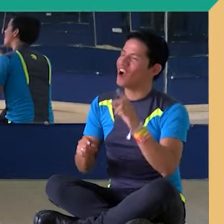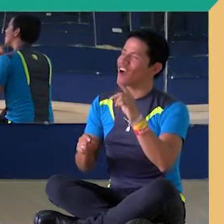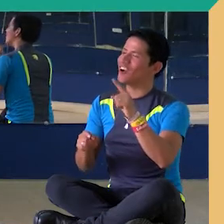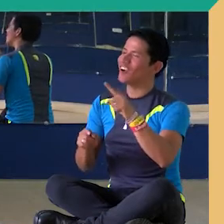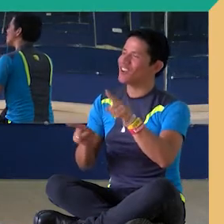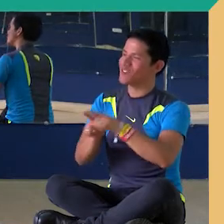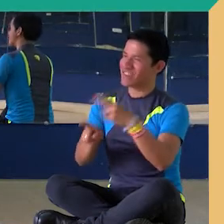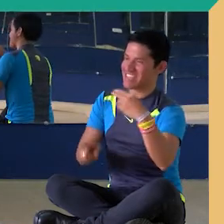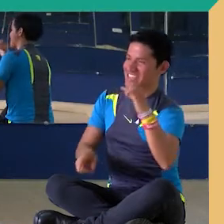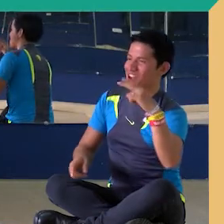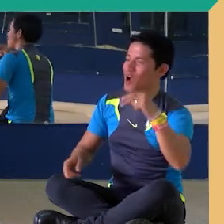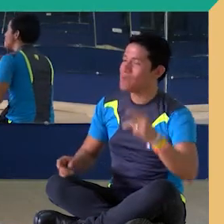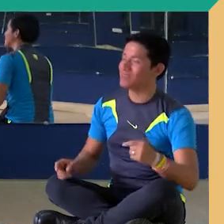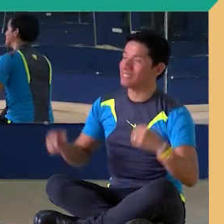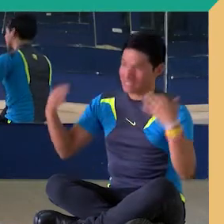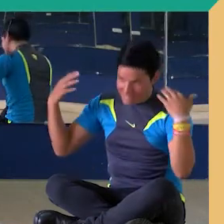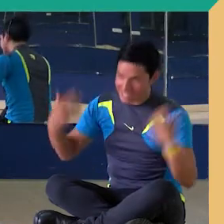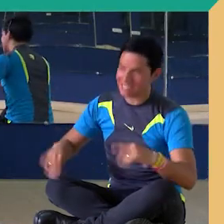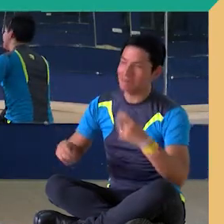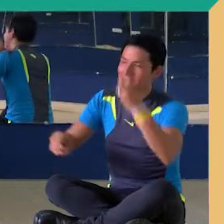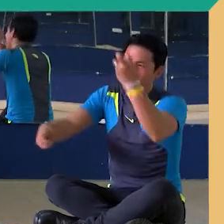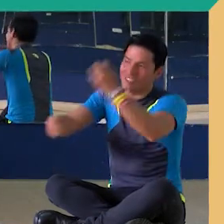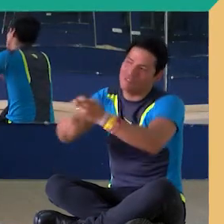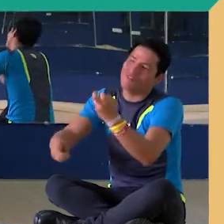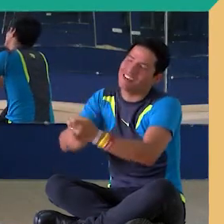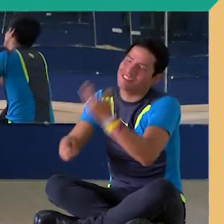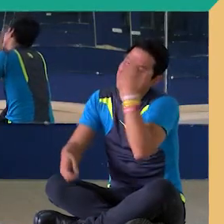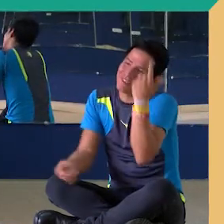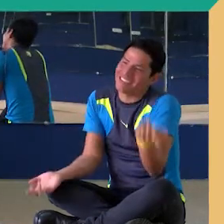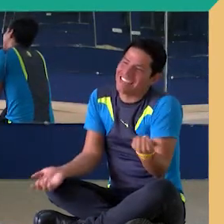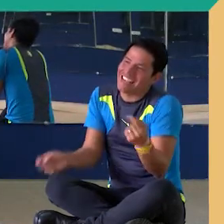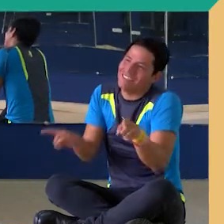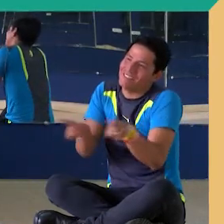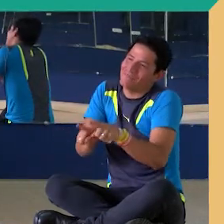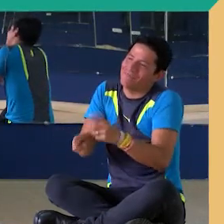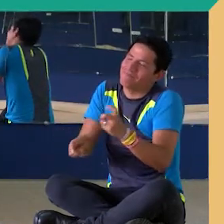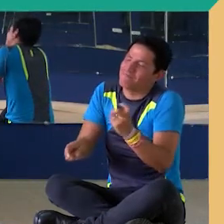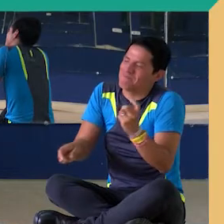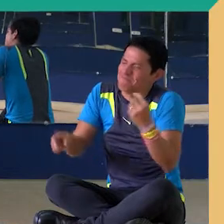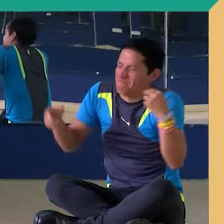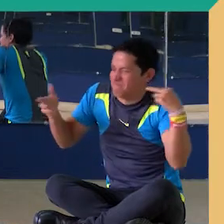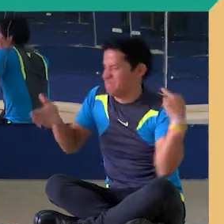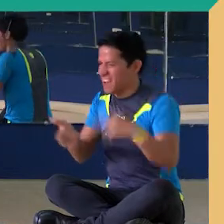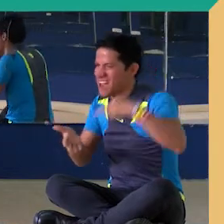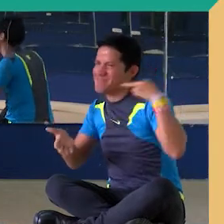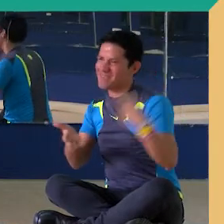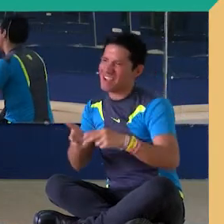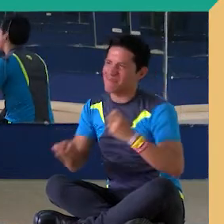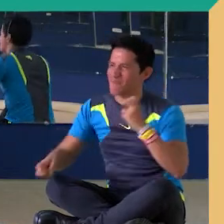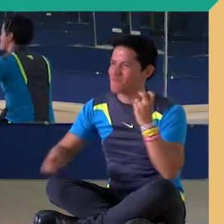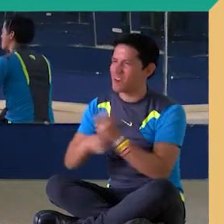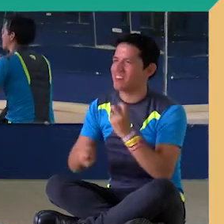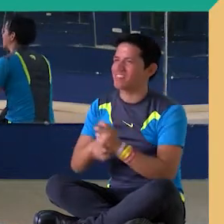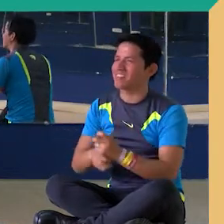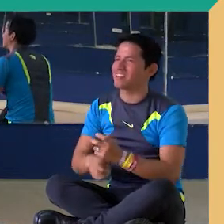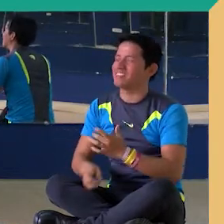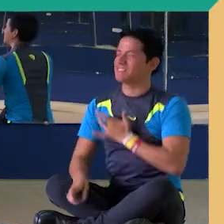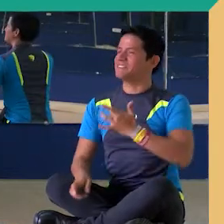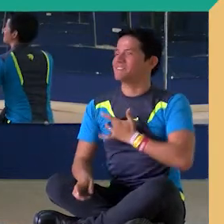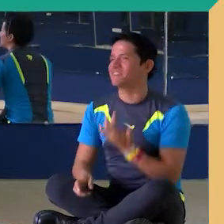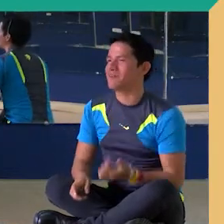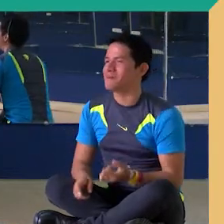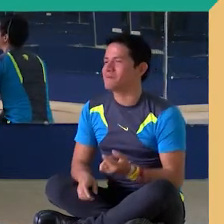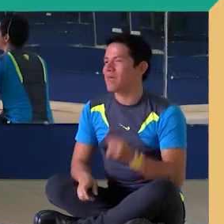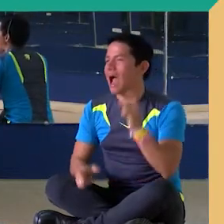La cumbia también es muy popular allá en la costa. El hip-hop por su fuerza. Es que no puedo escoger, ya que